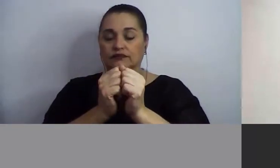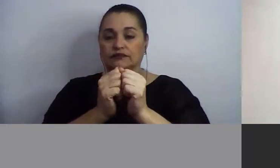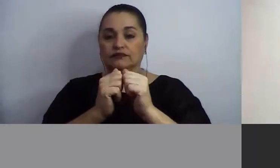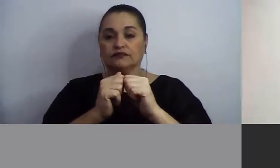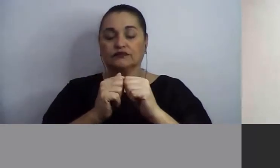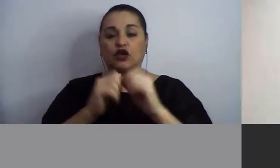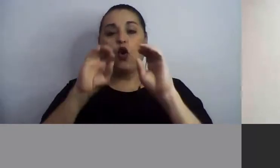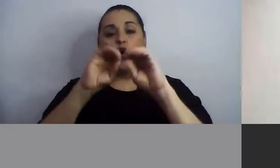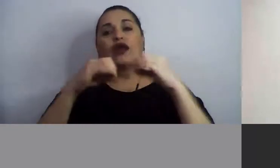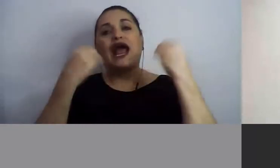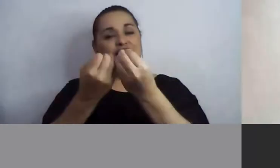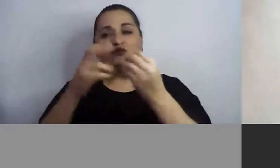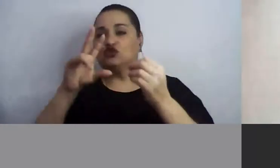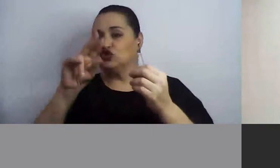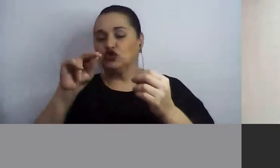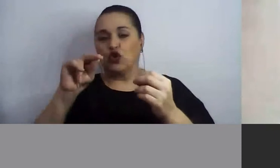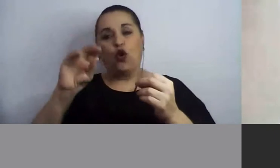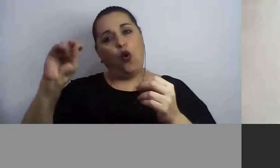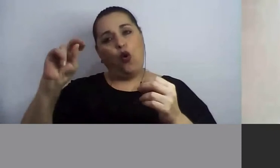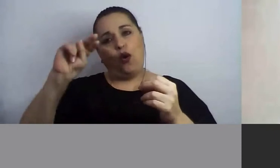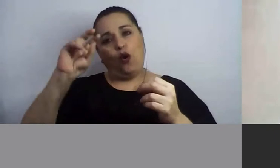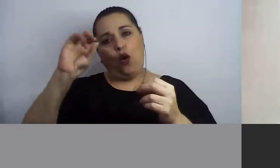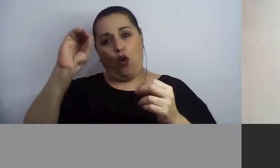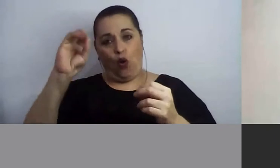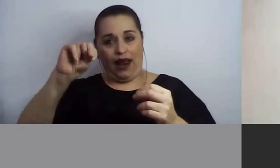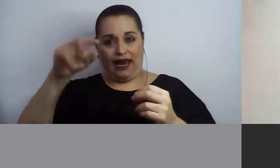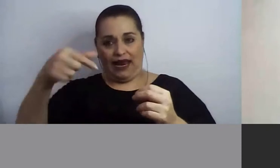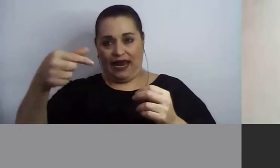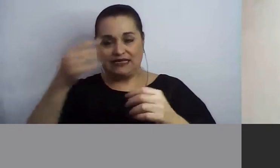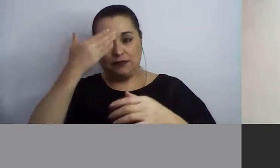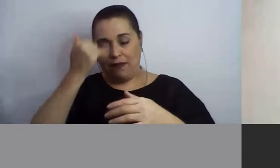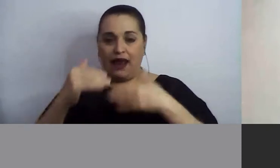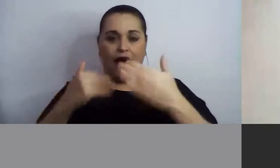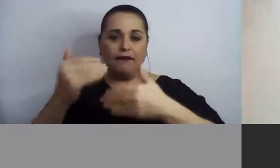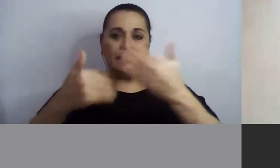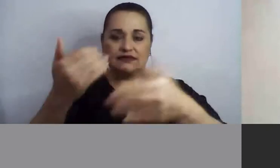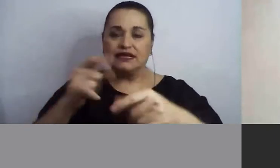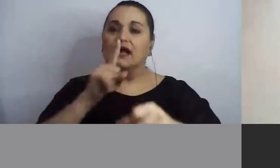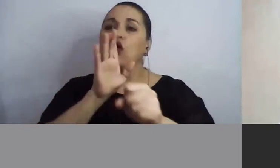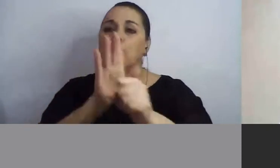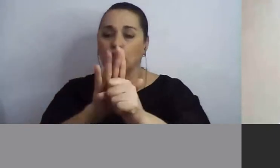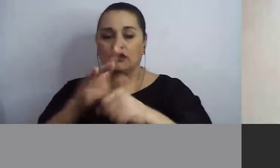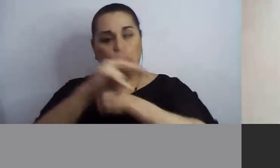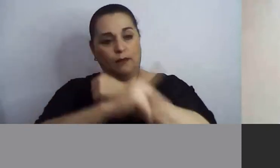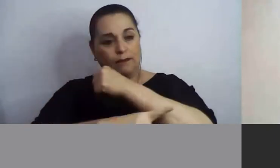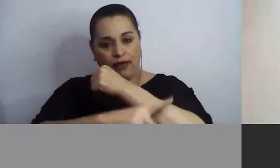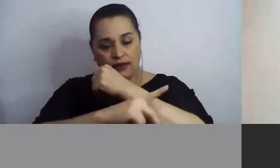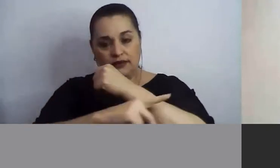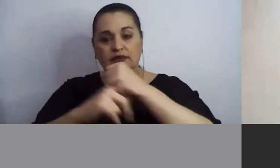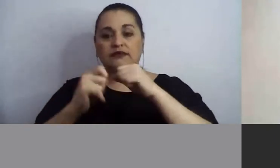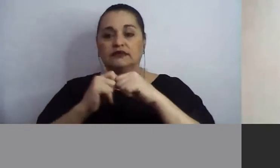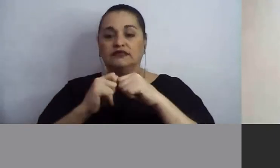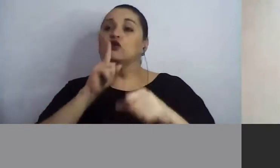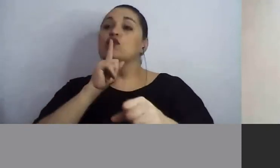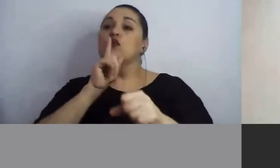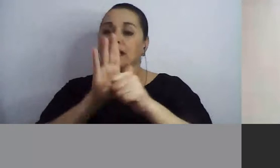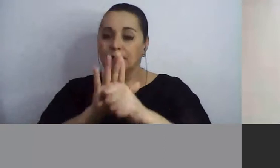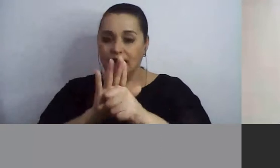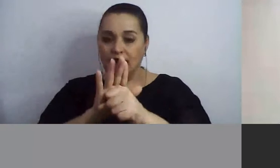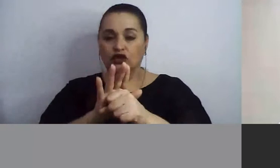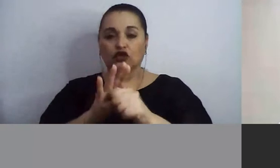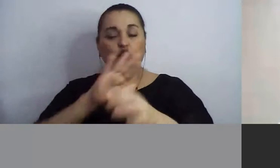organismos no gubernamentales para avanzar en el compromiso país en el cumplimiento de